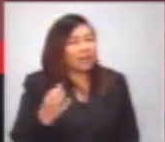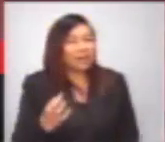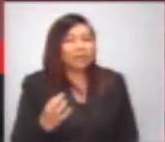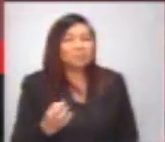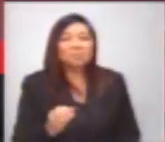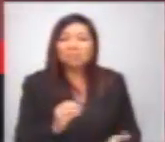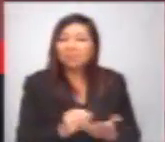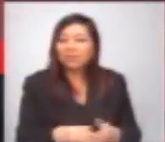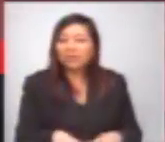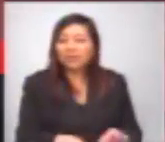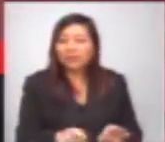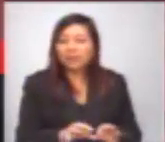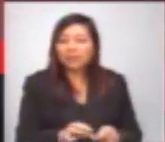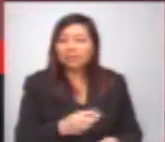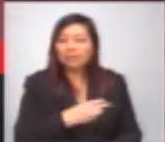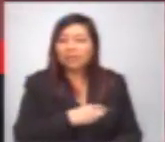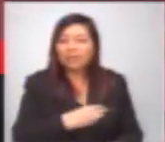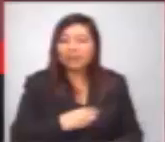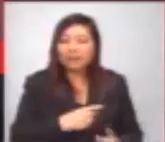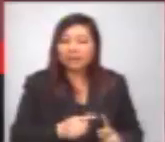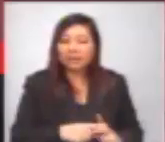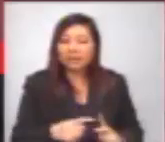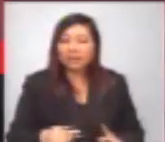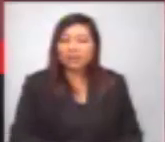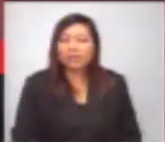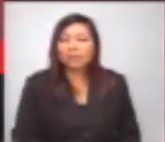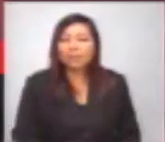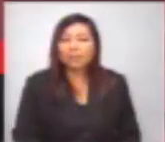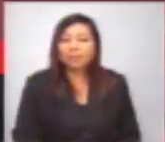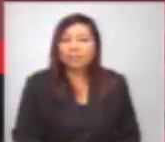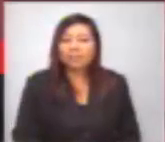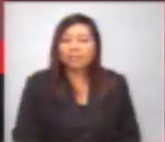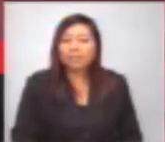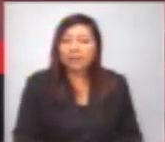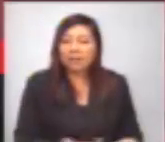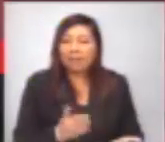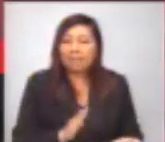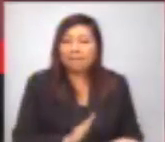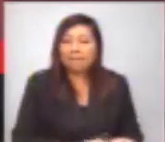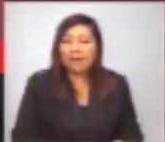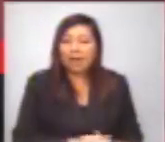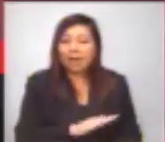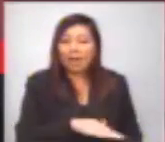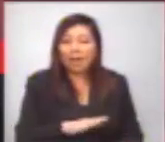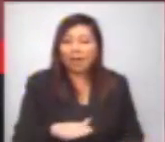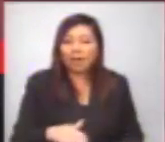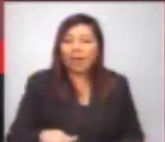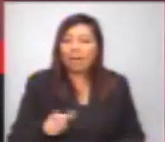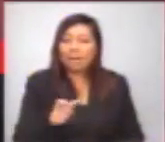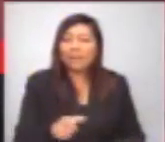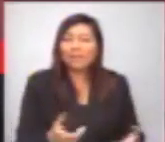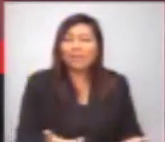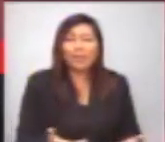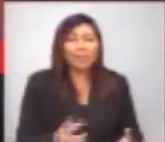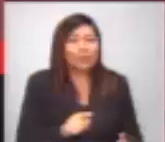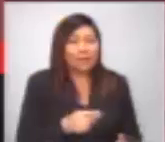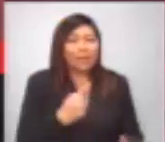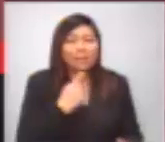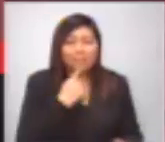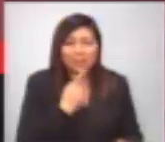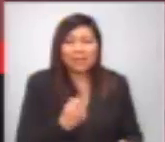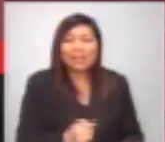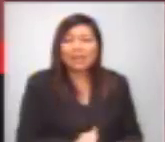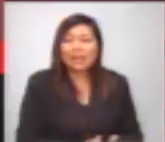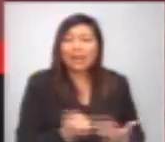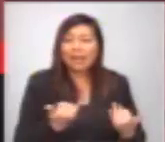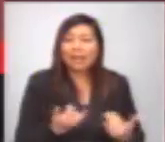es fundamental, ministra, quitarle los insumos dañinos a los niños y a la gente, porque usted misma está